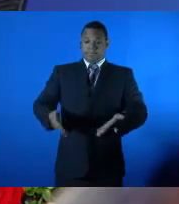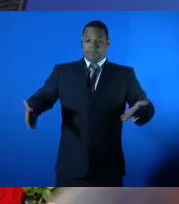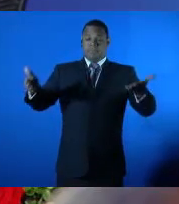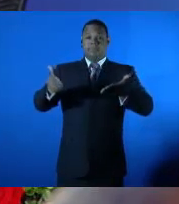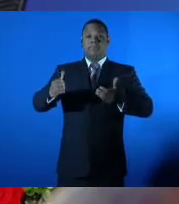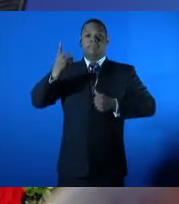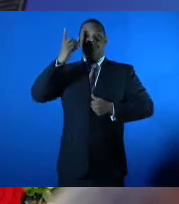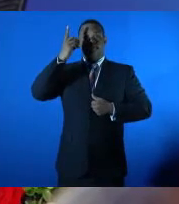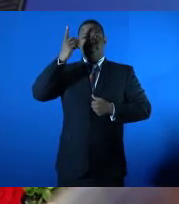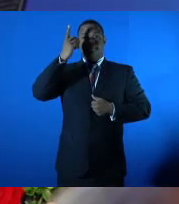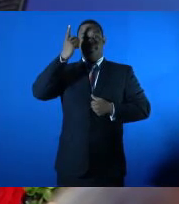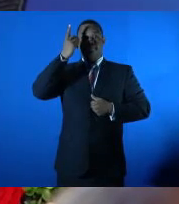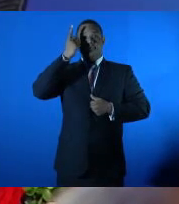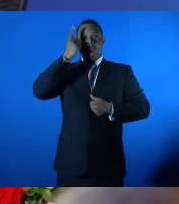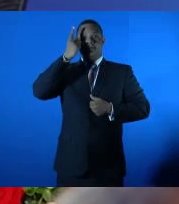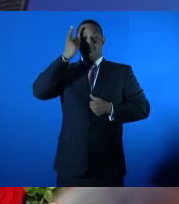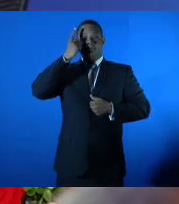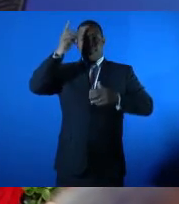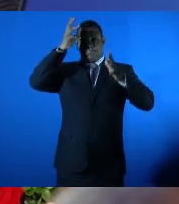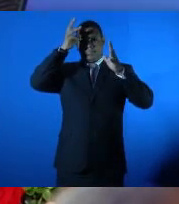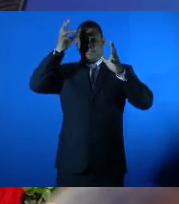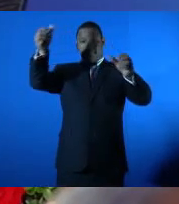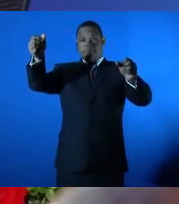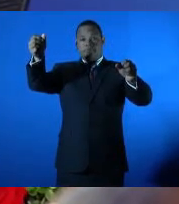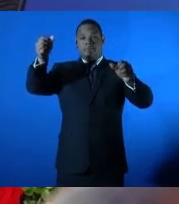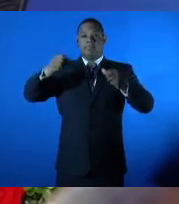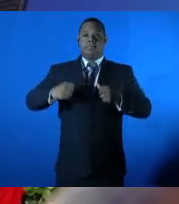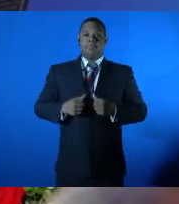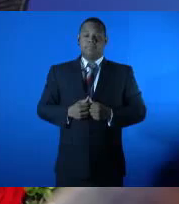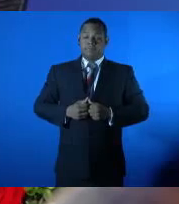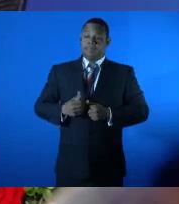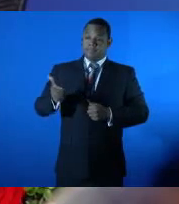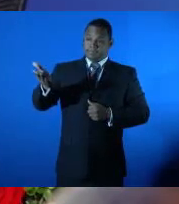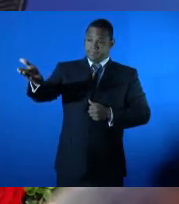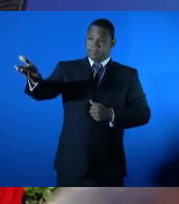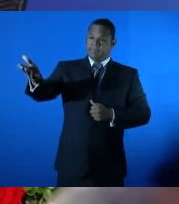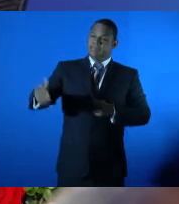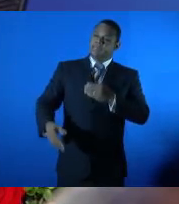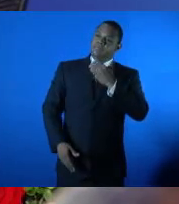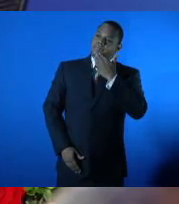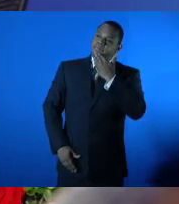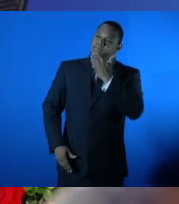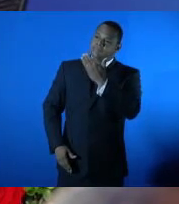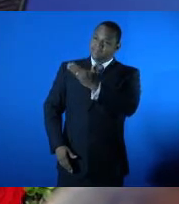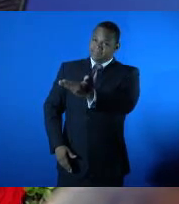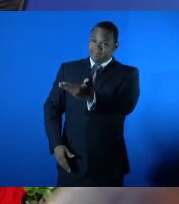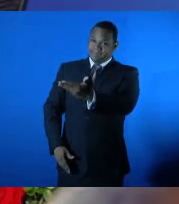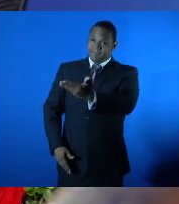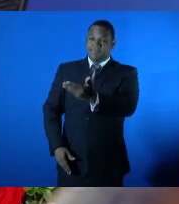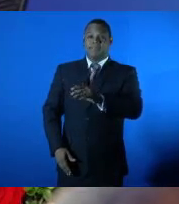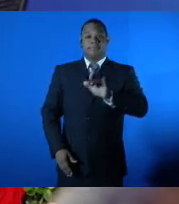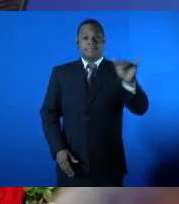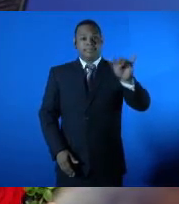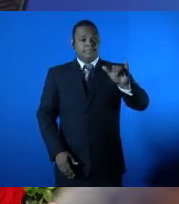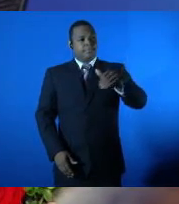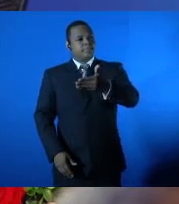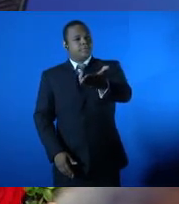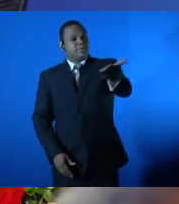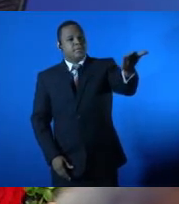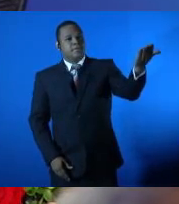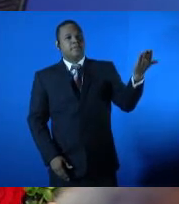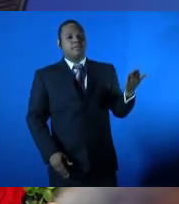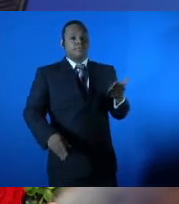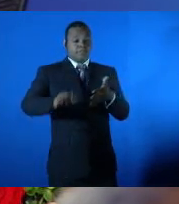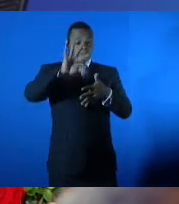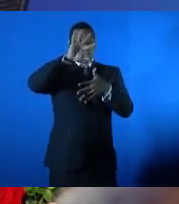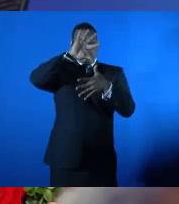colleague, presidents of es el primero a quien agradezco, Central America, estimados colegas, presidentes de América